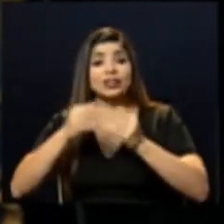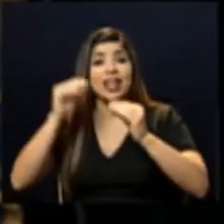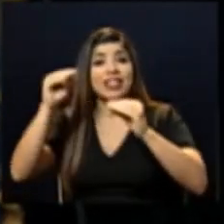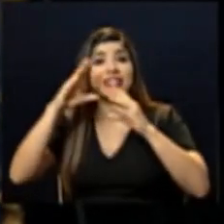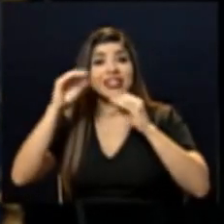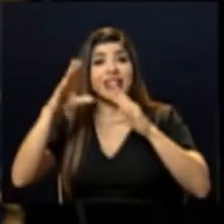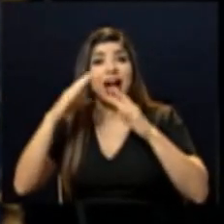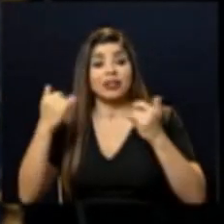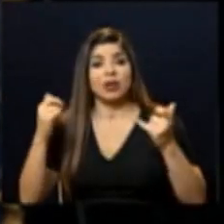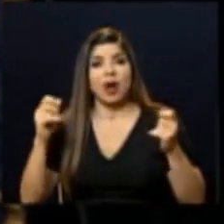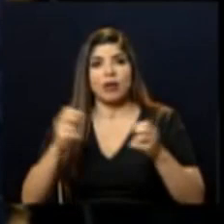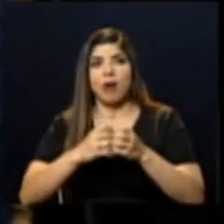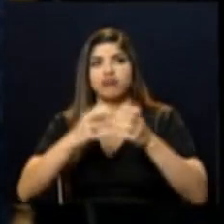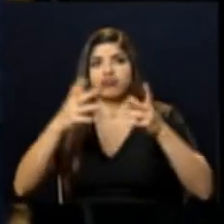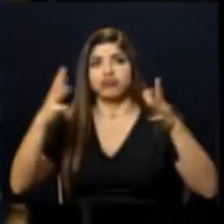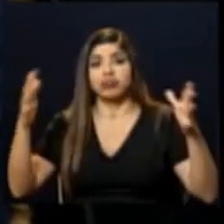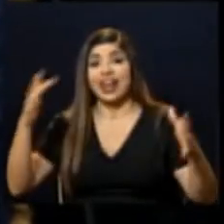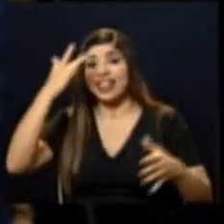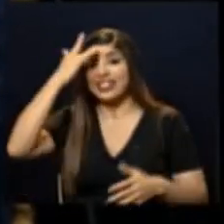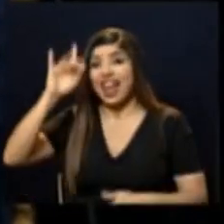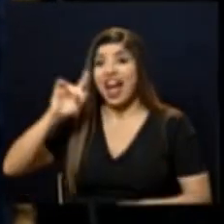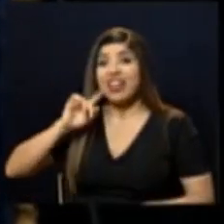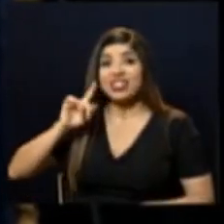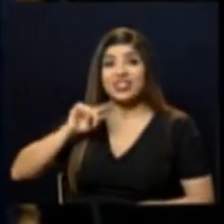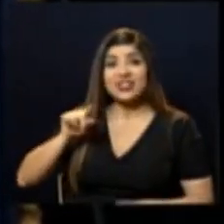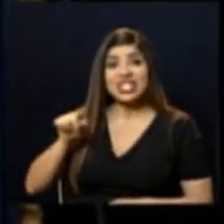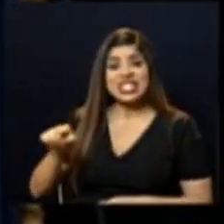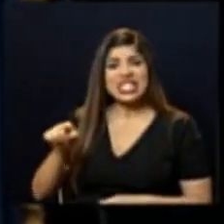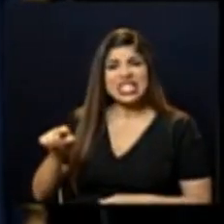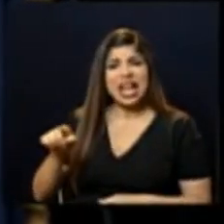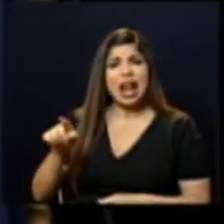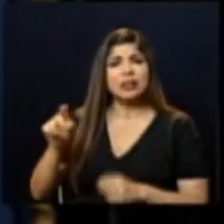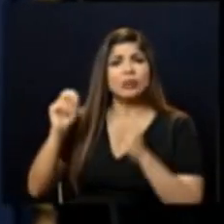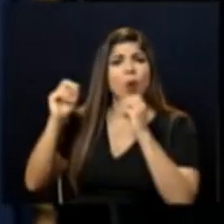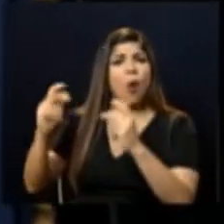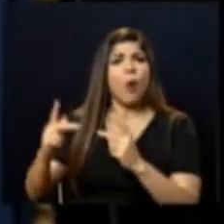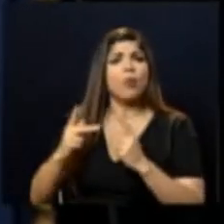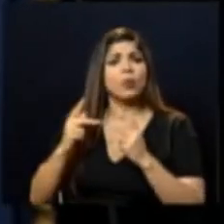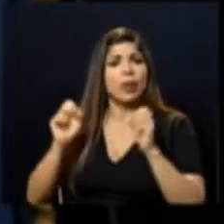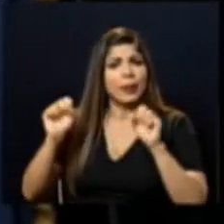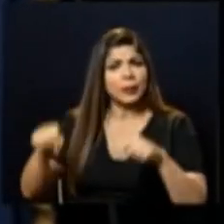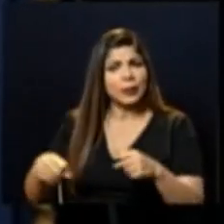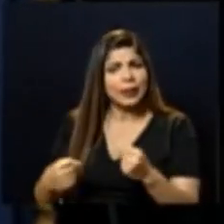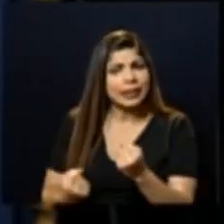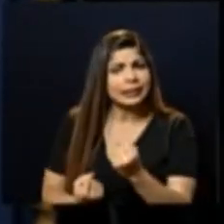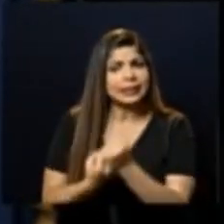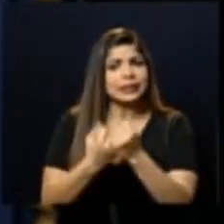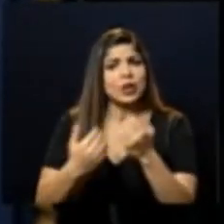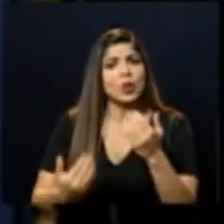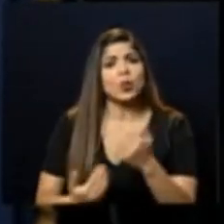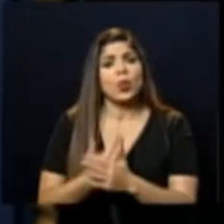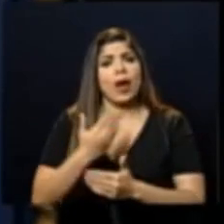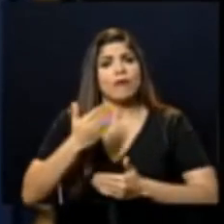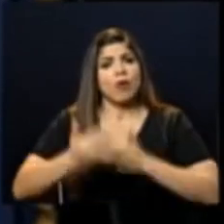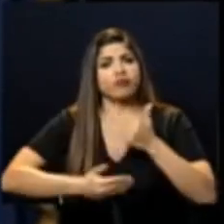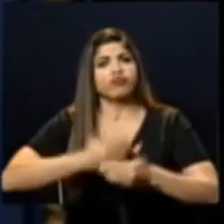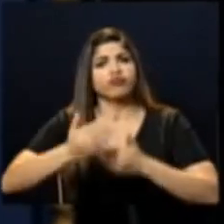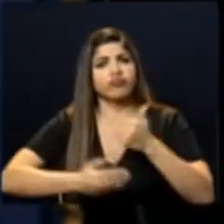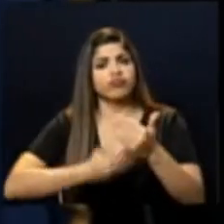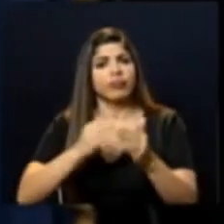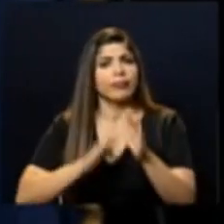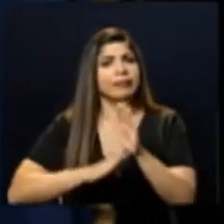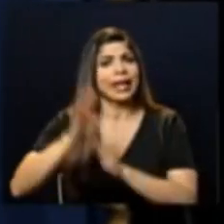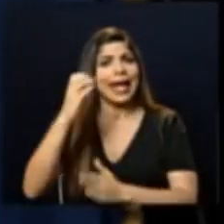datos. La inteligencia artificial supone una oportunidad para impulsar una nueva ola de progreso